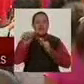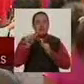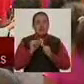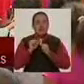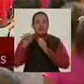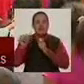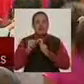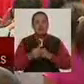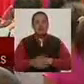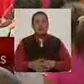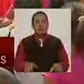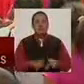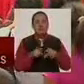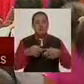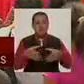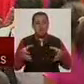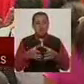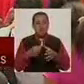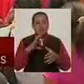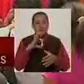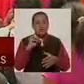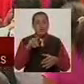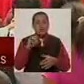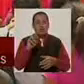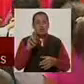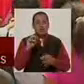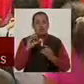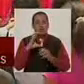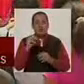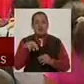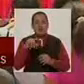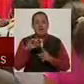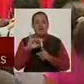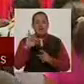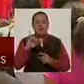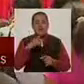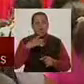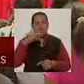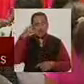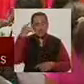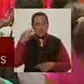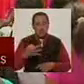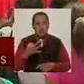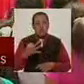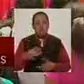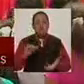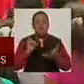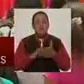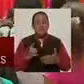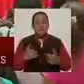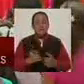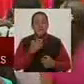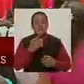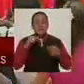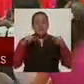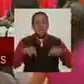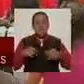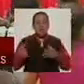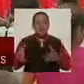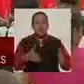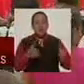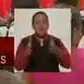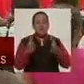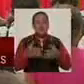como Condorcanqui, porque estamos seguros que estamos en un camino